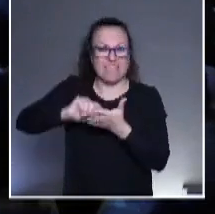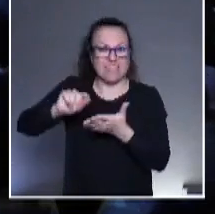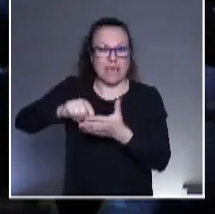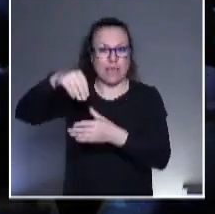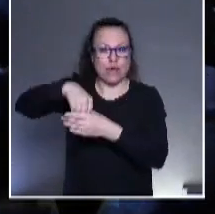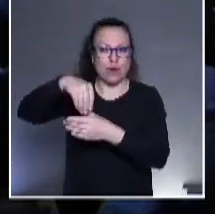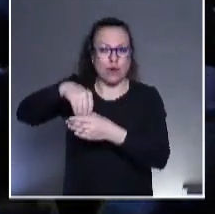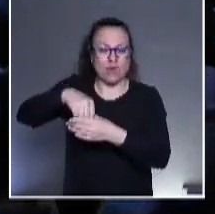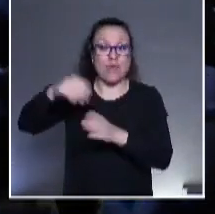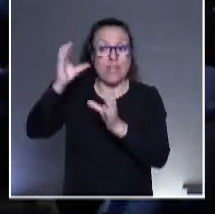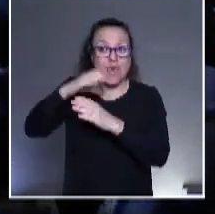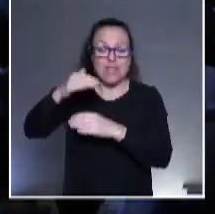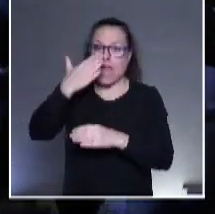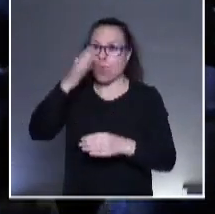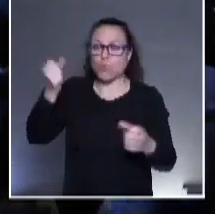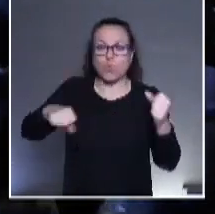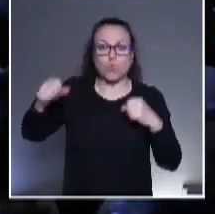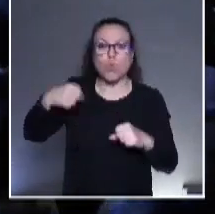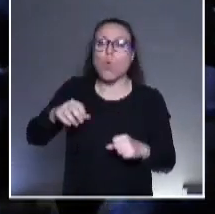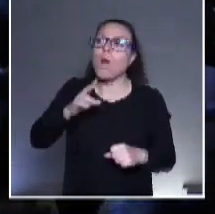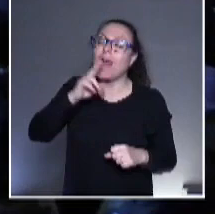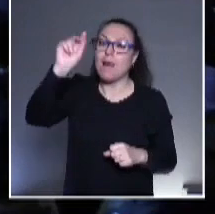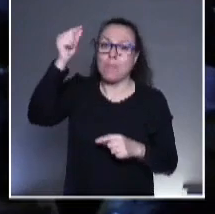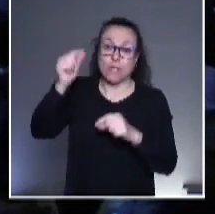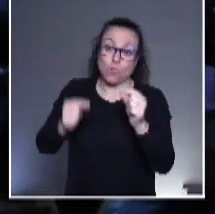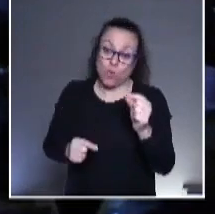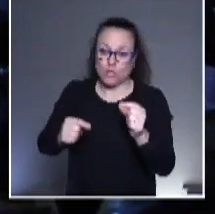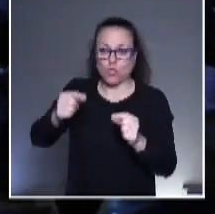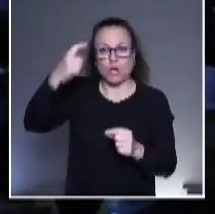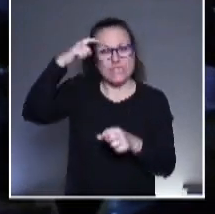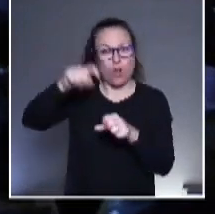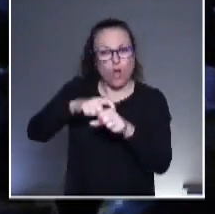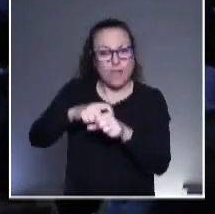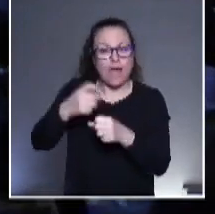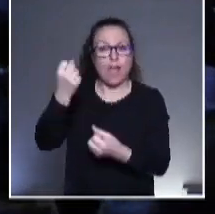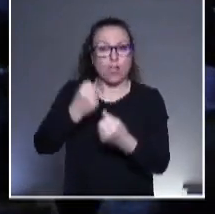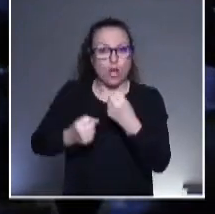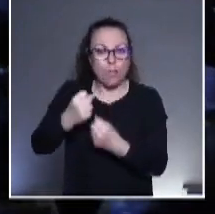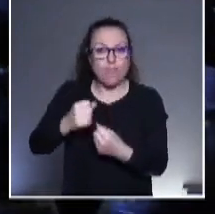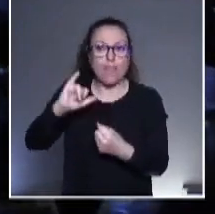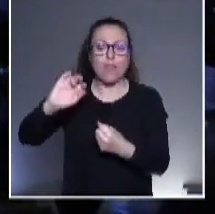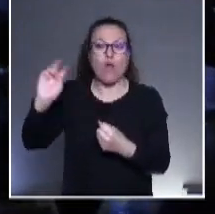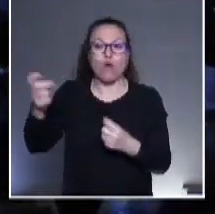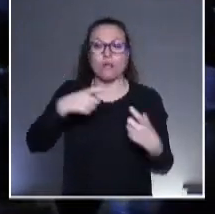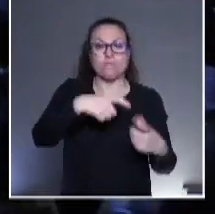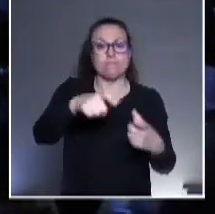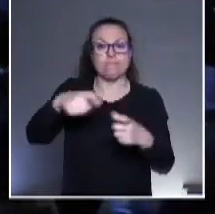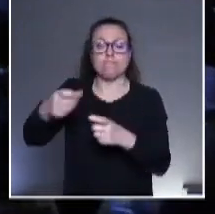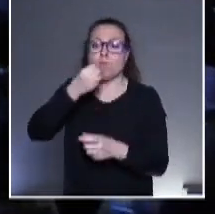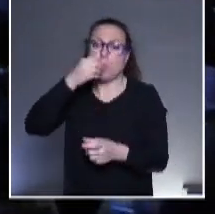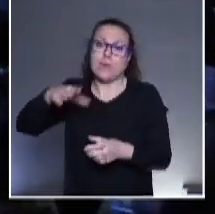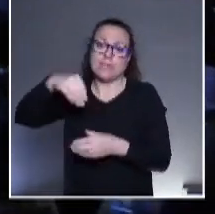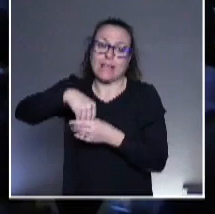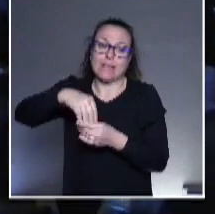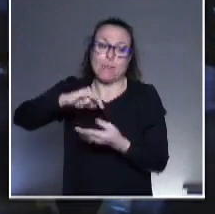ciencias conductuales parten sobre todo de presupuestos de la economía y de la psicología, pero también de otras disciplinas representadas en nuestro